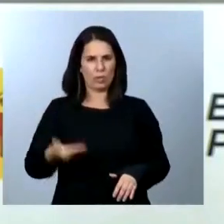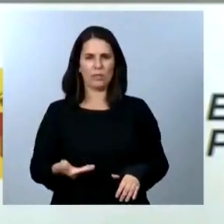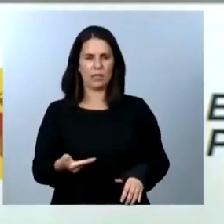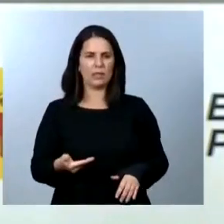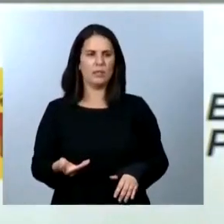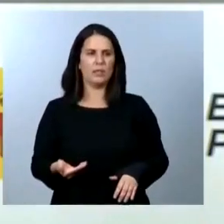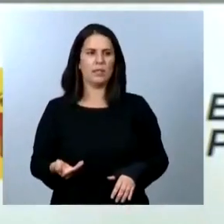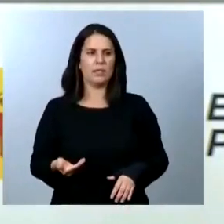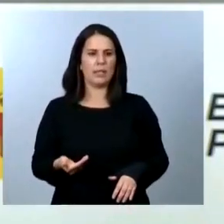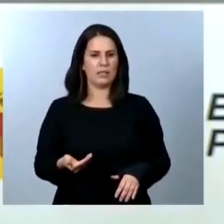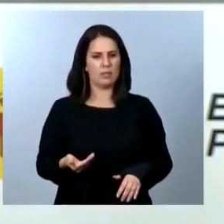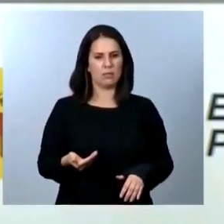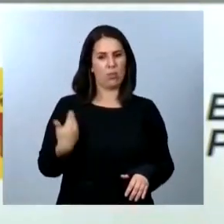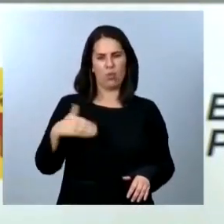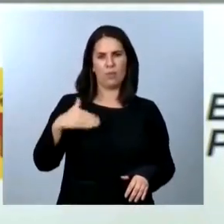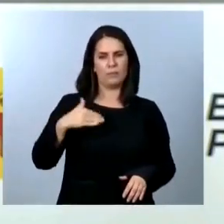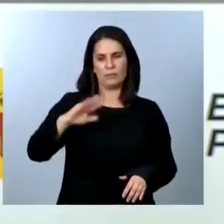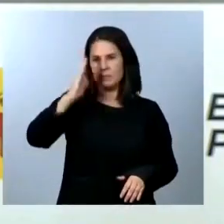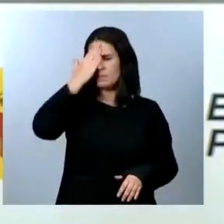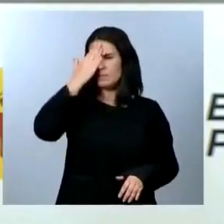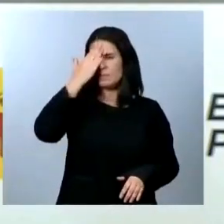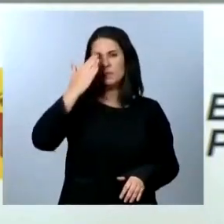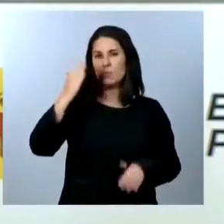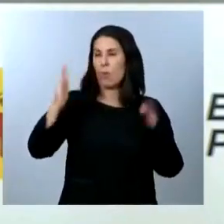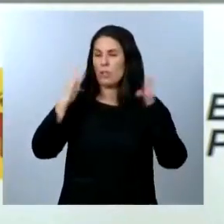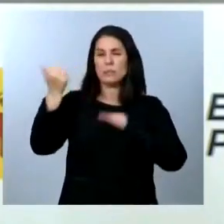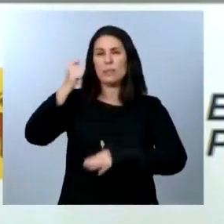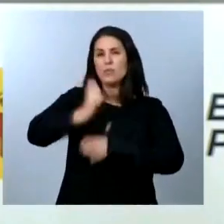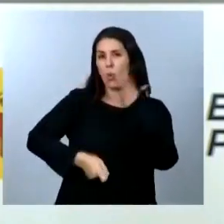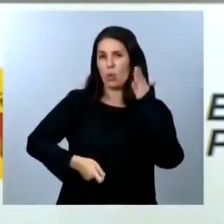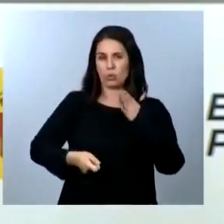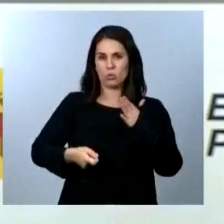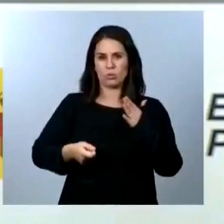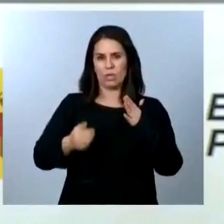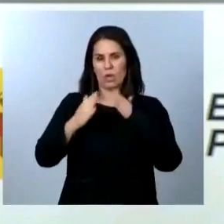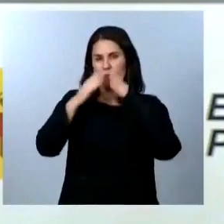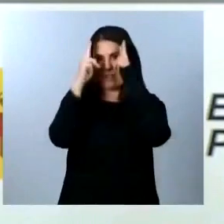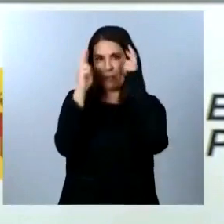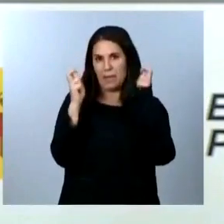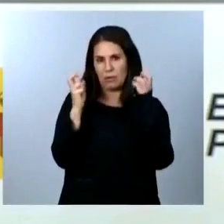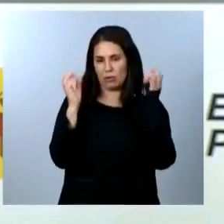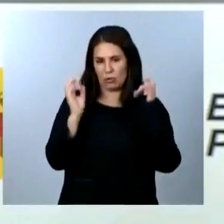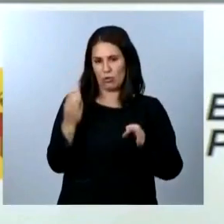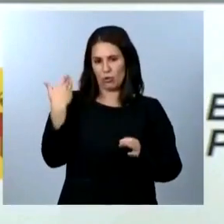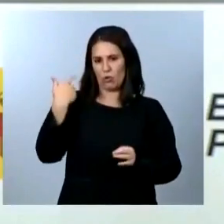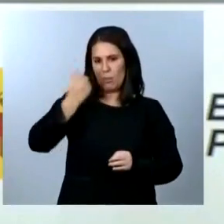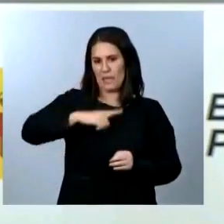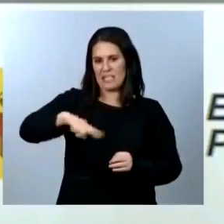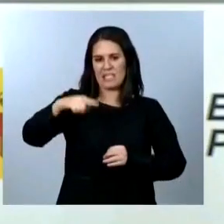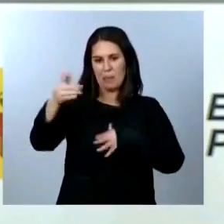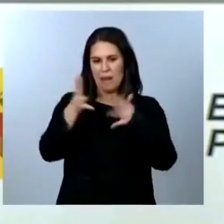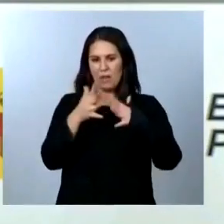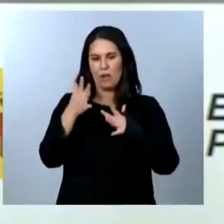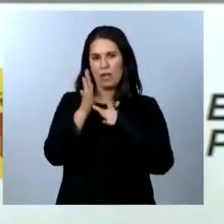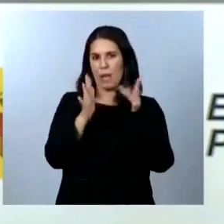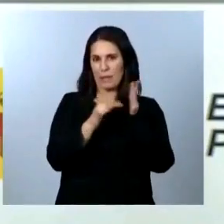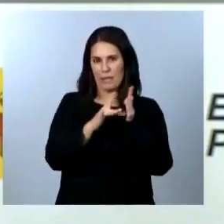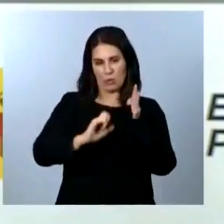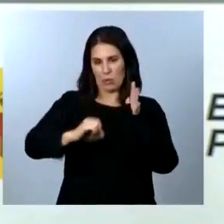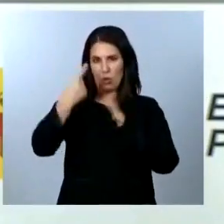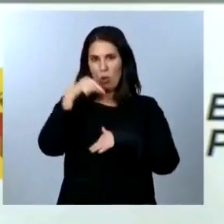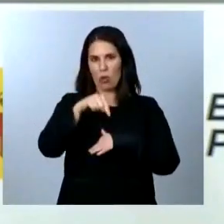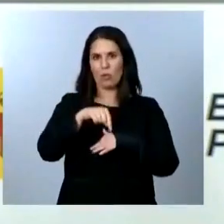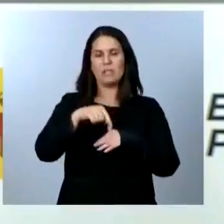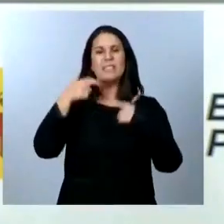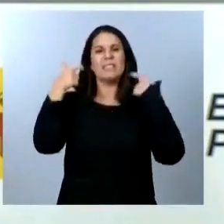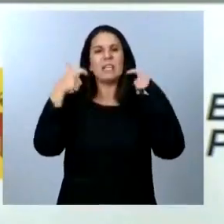vital en los momentos más duros del confinamiento total que vimos en los meses de marzo y de abril, que es el sector de la